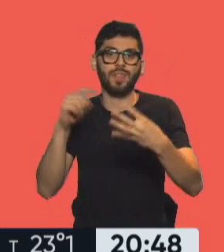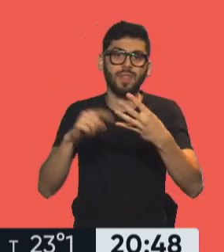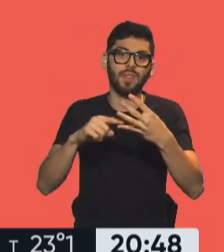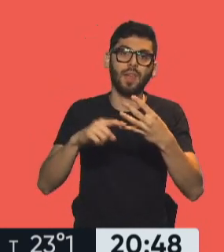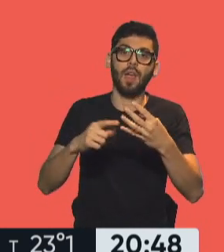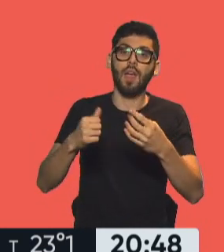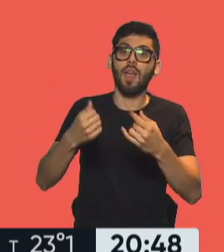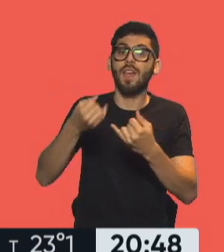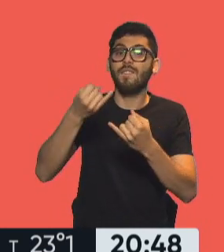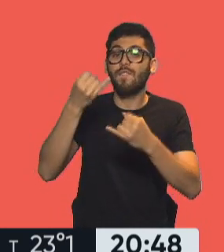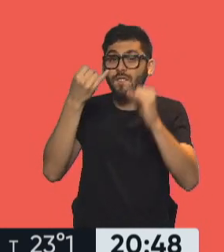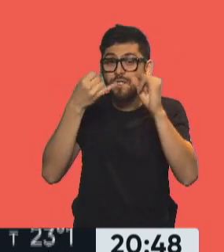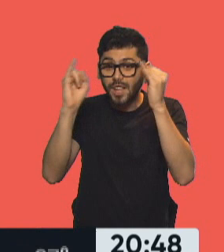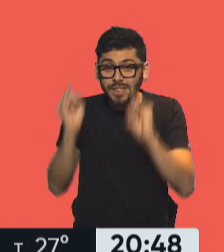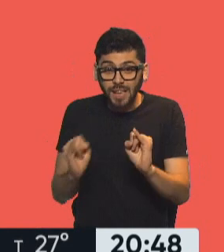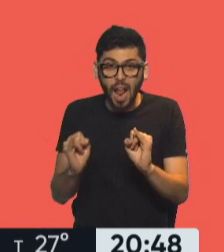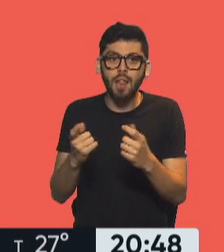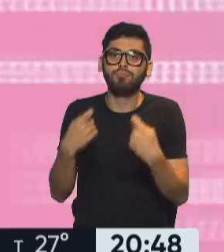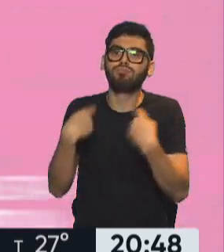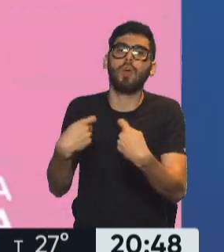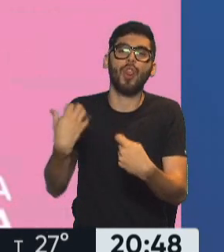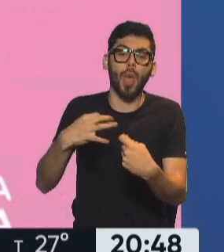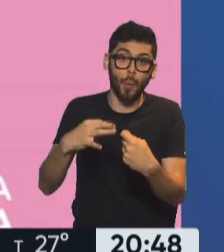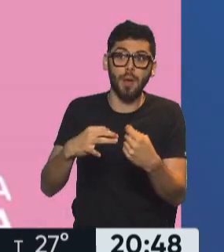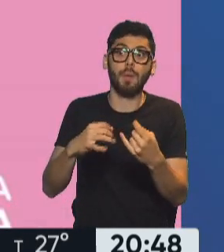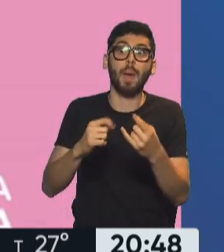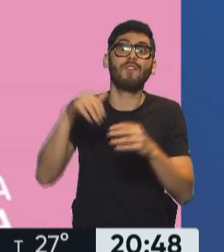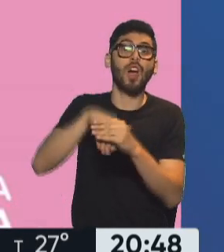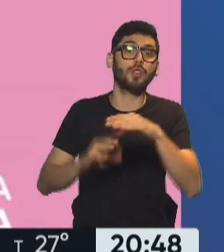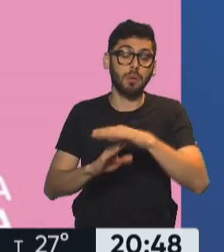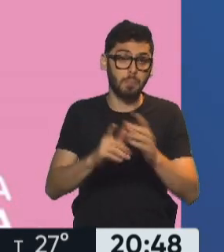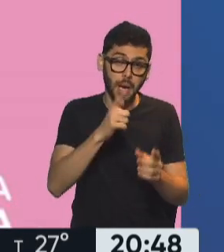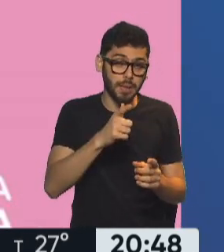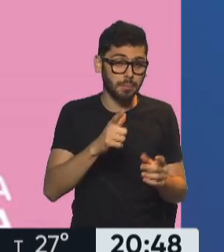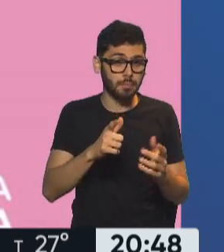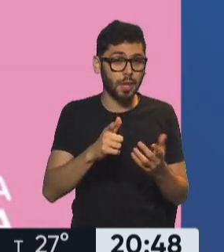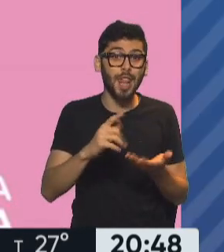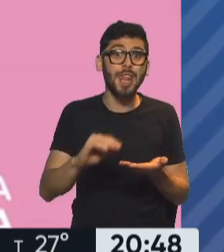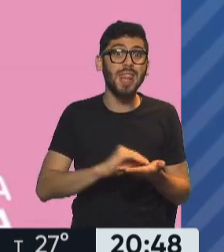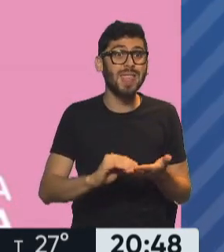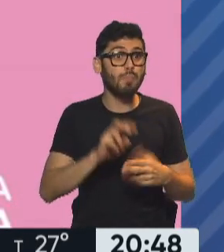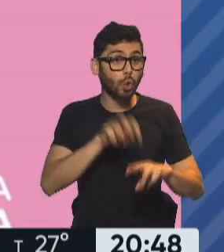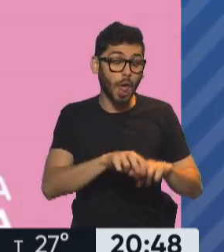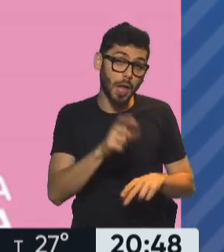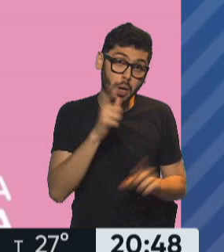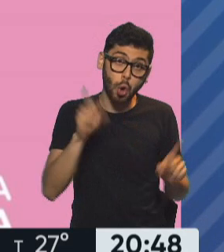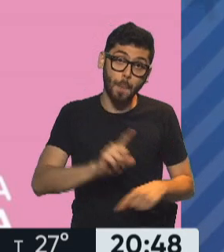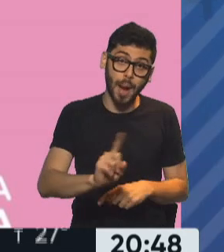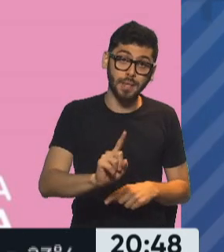Independiente para frenar la inflación. La verdad que no parece que se candidateara para ser legisladora con este plan, ¿no?